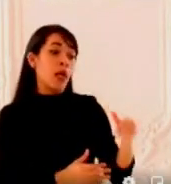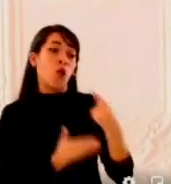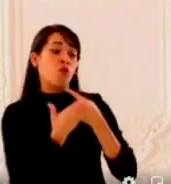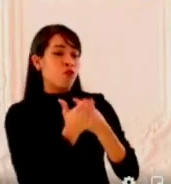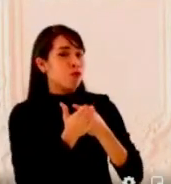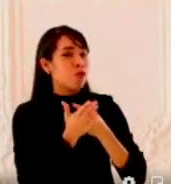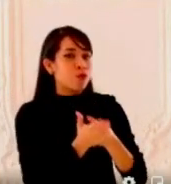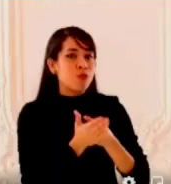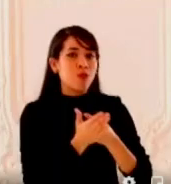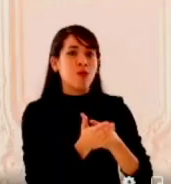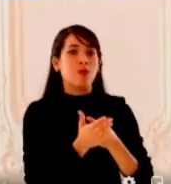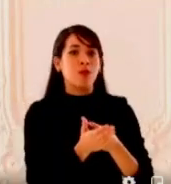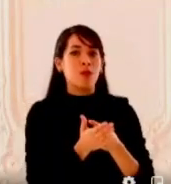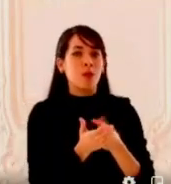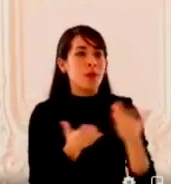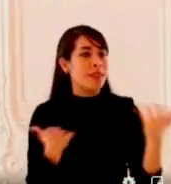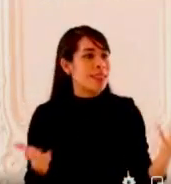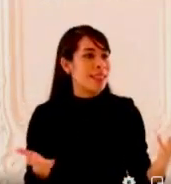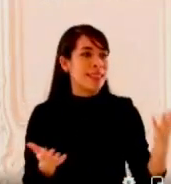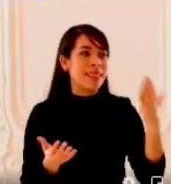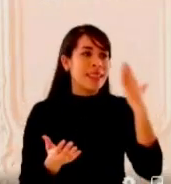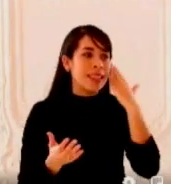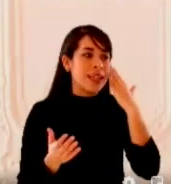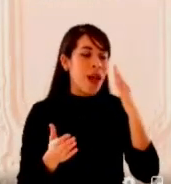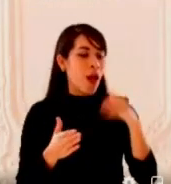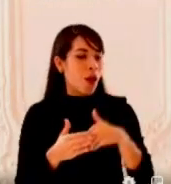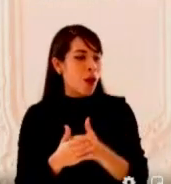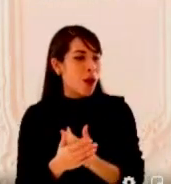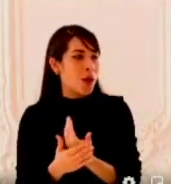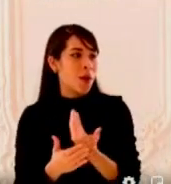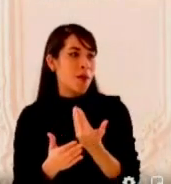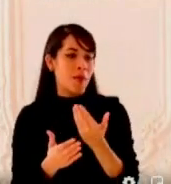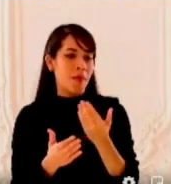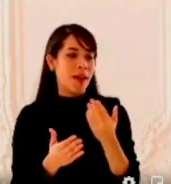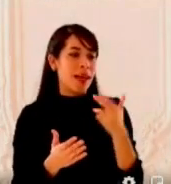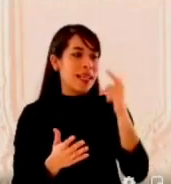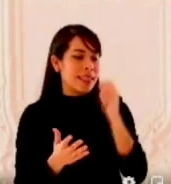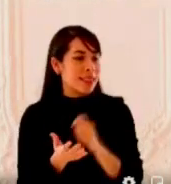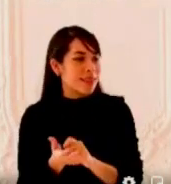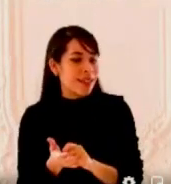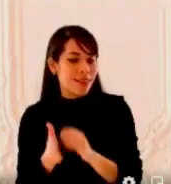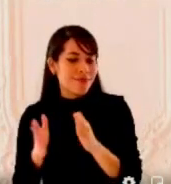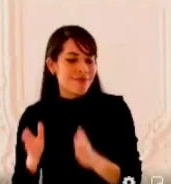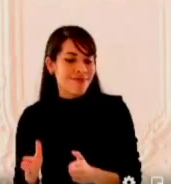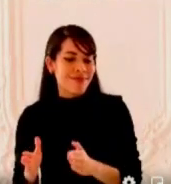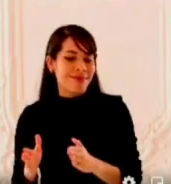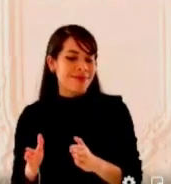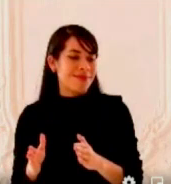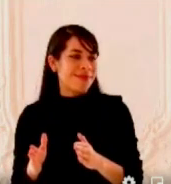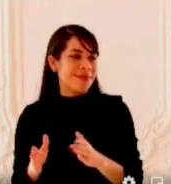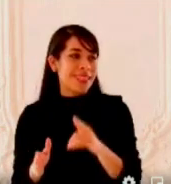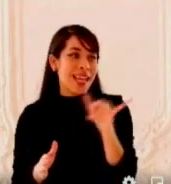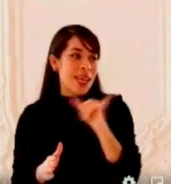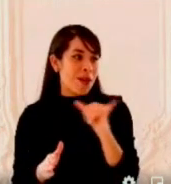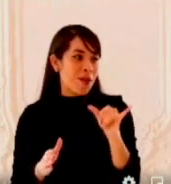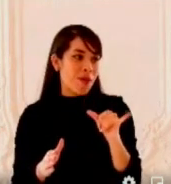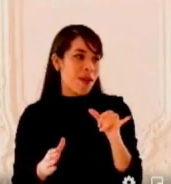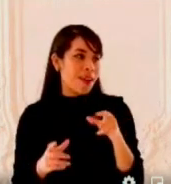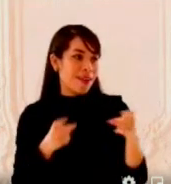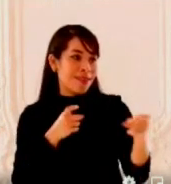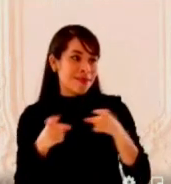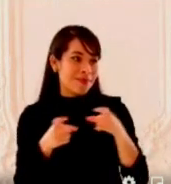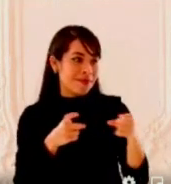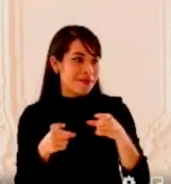tanto con la nueva secretaria designada como con la directora de la